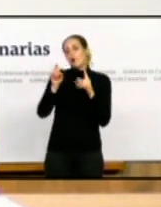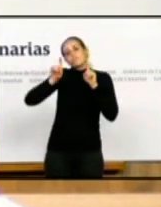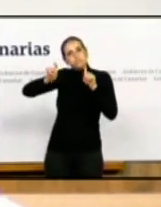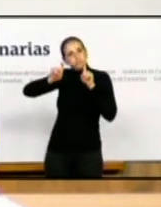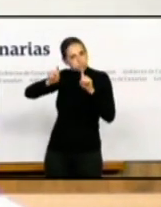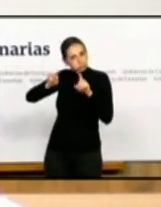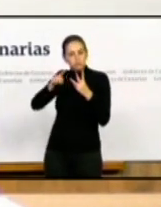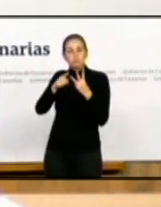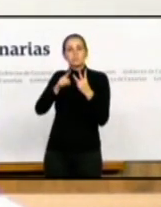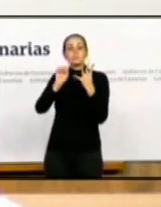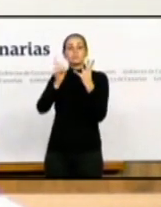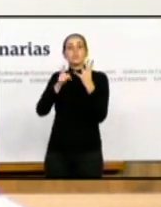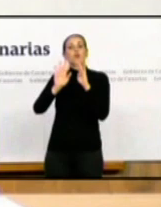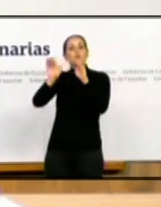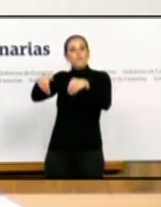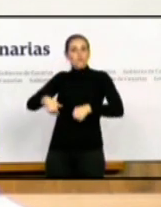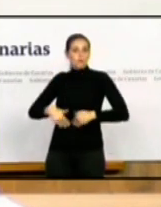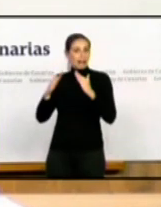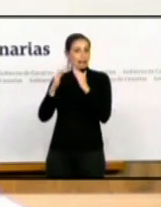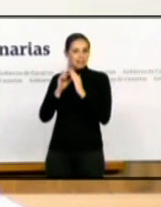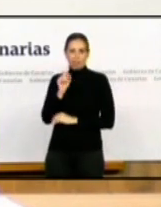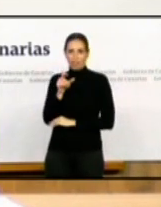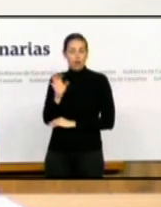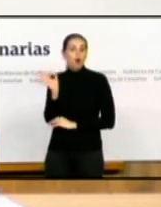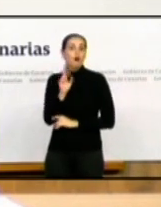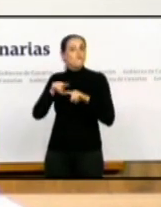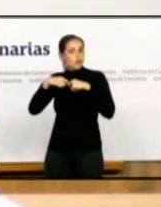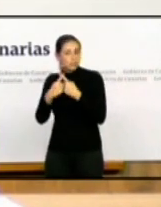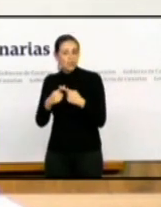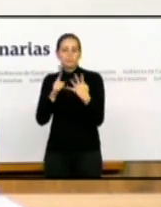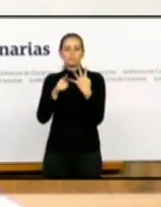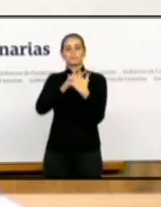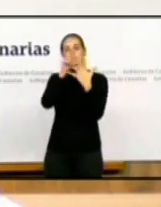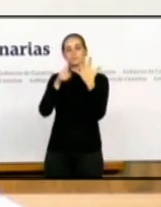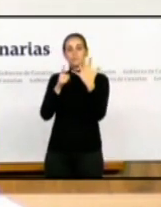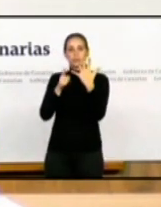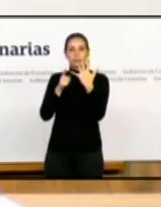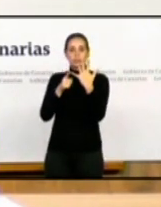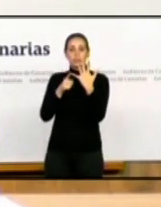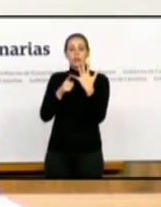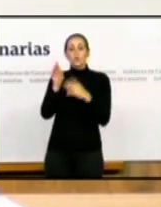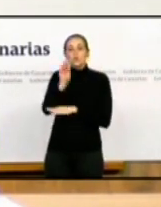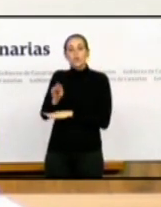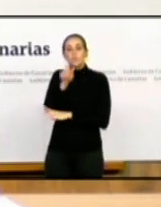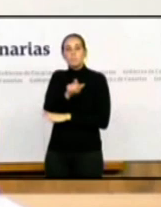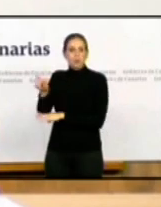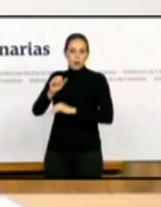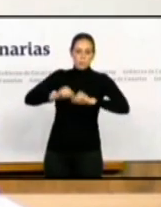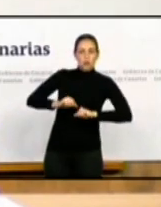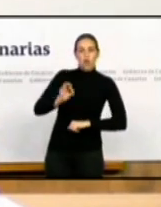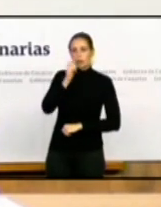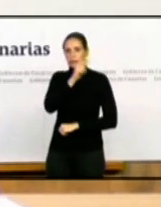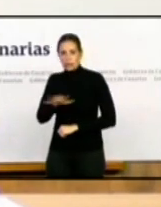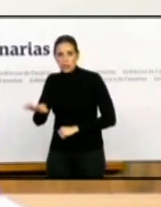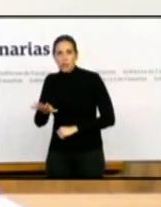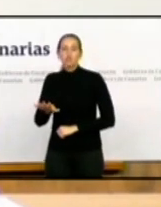docentes, retorno al lugar de residencia habitual o familiar, asistencia y cuidado de mayores, menores, dependientes, personas